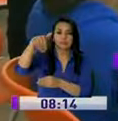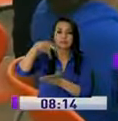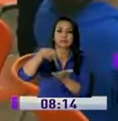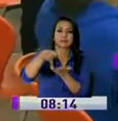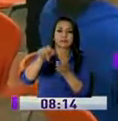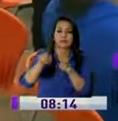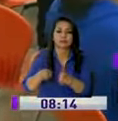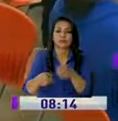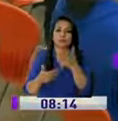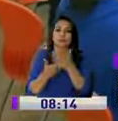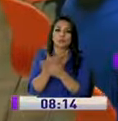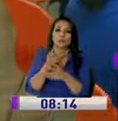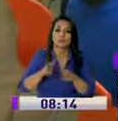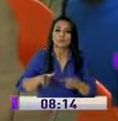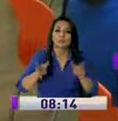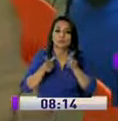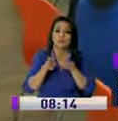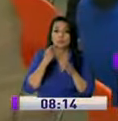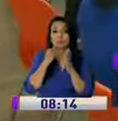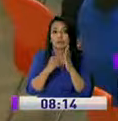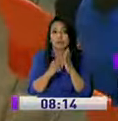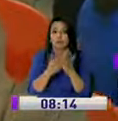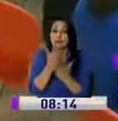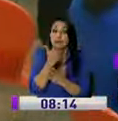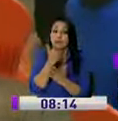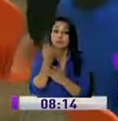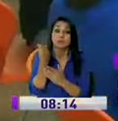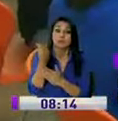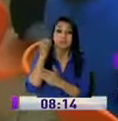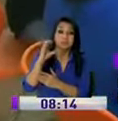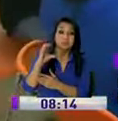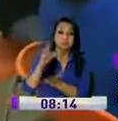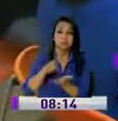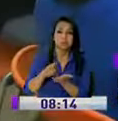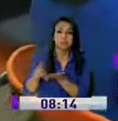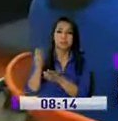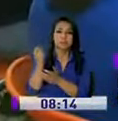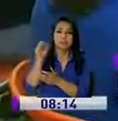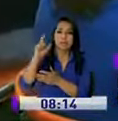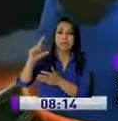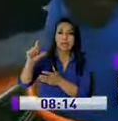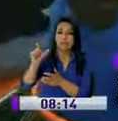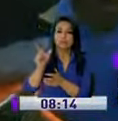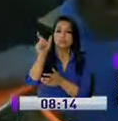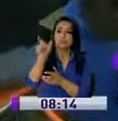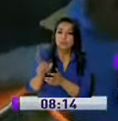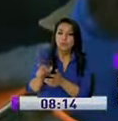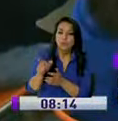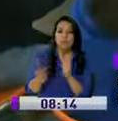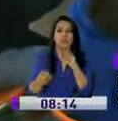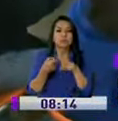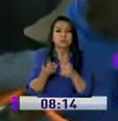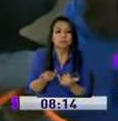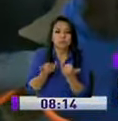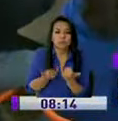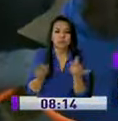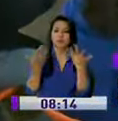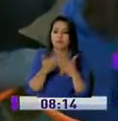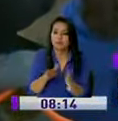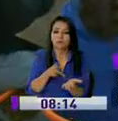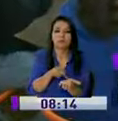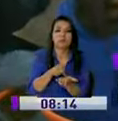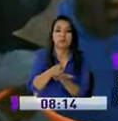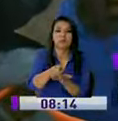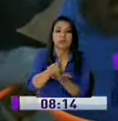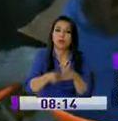correspondientes para que, en la eventualidad de que hubiera algún exceso de pago, es decir, las personas que ya hasta esta fecha han realizado el pago y